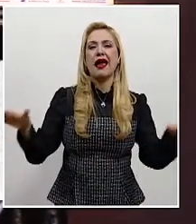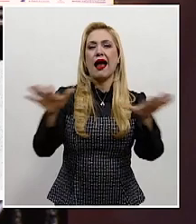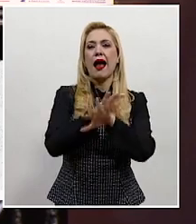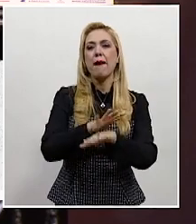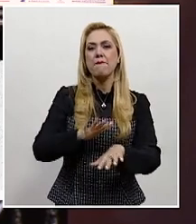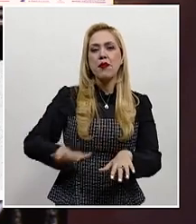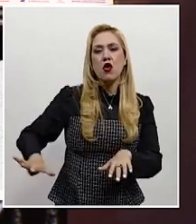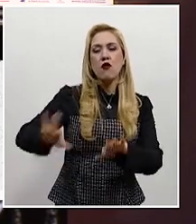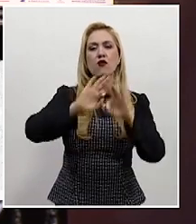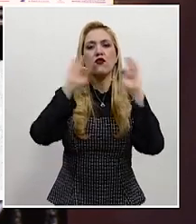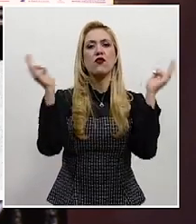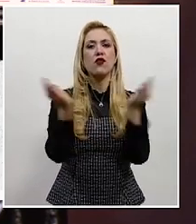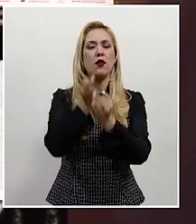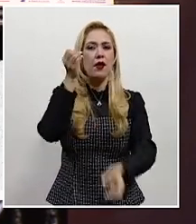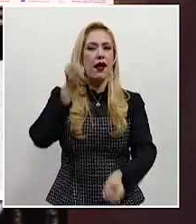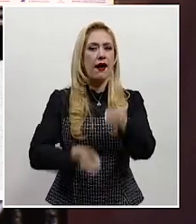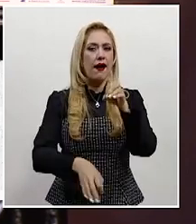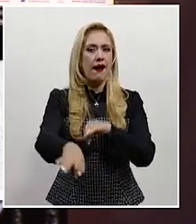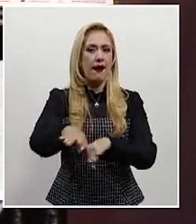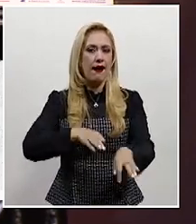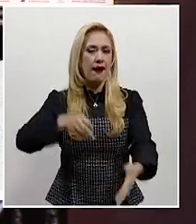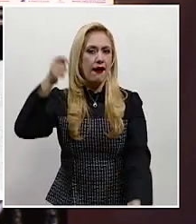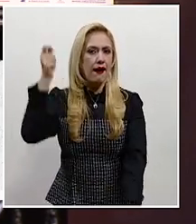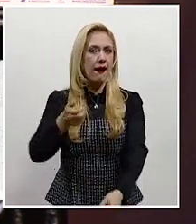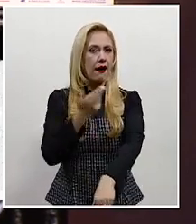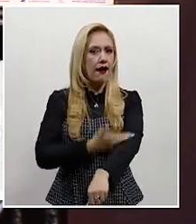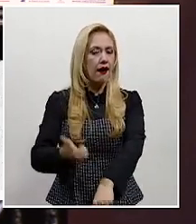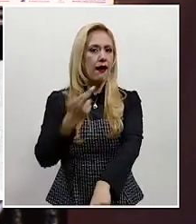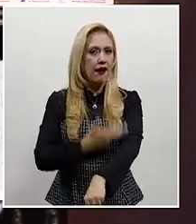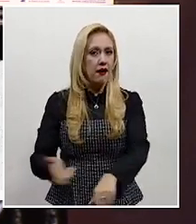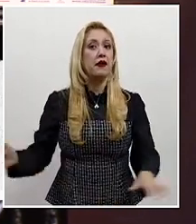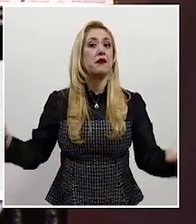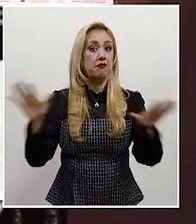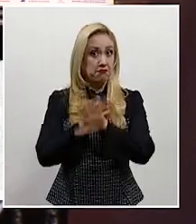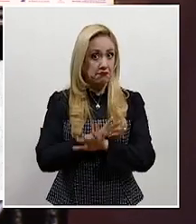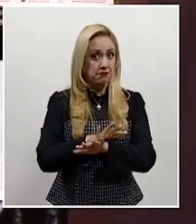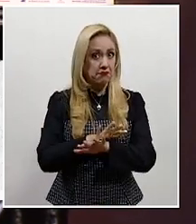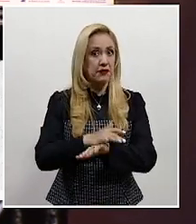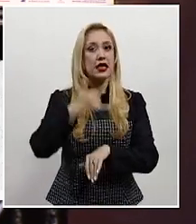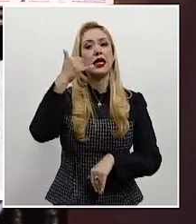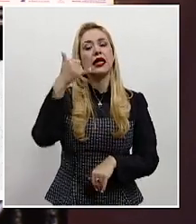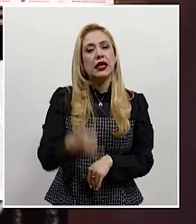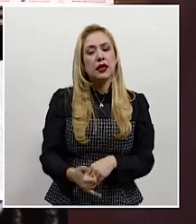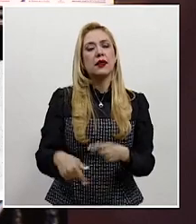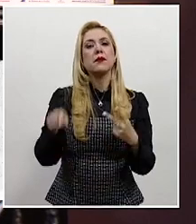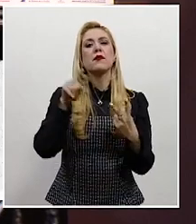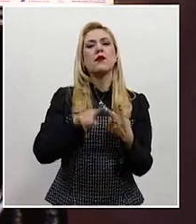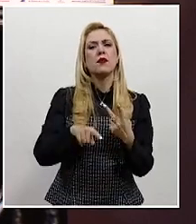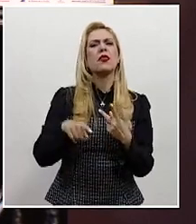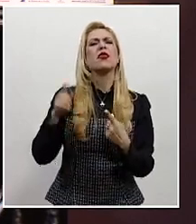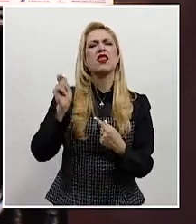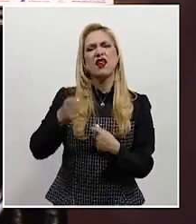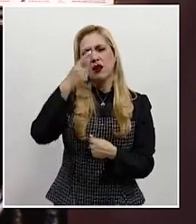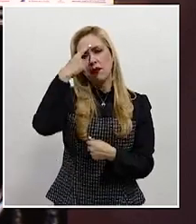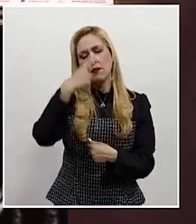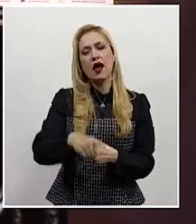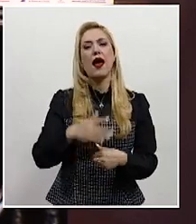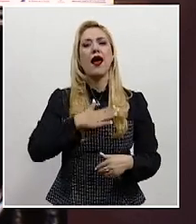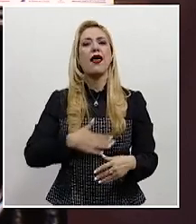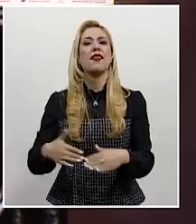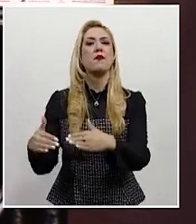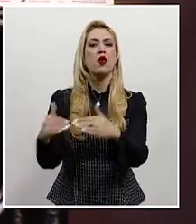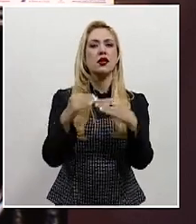de justicia. Radicalmente cambia, pero también un pilar fundamental está dirigido a la libertad y